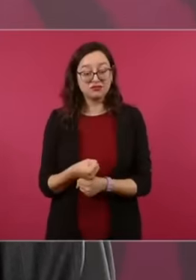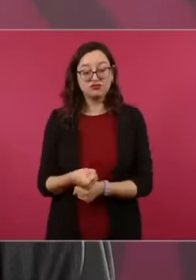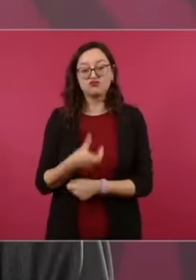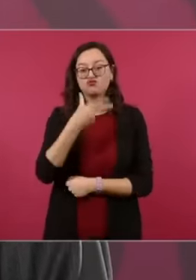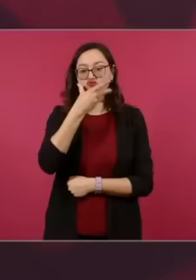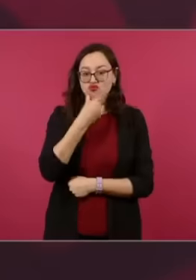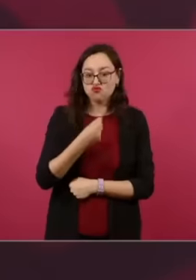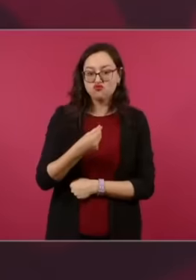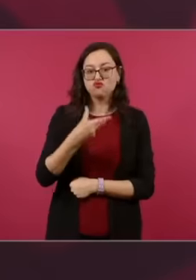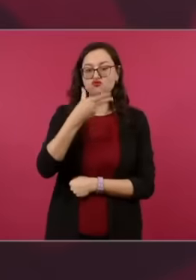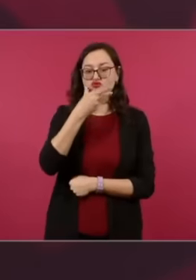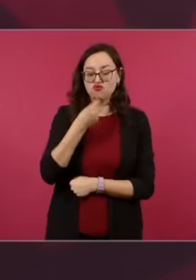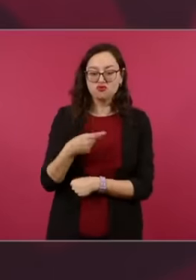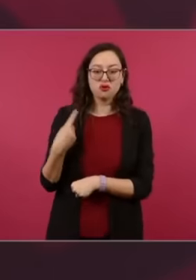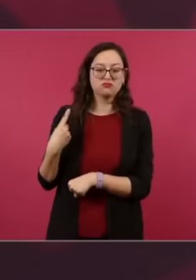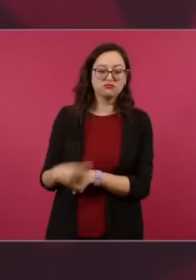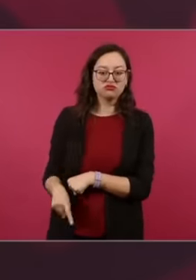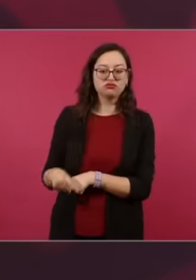hombres.